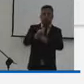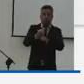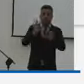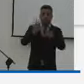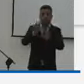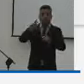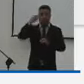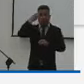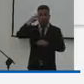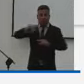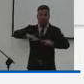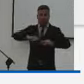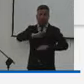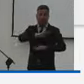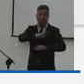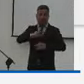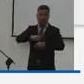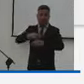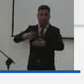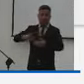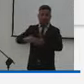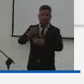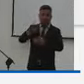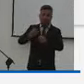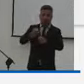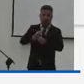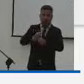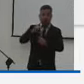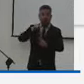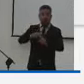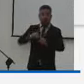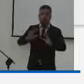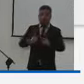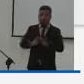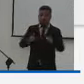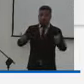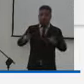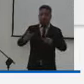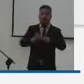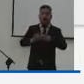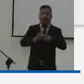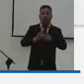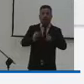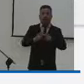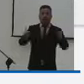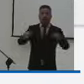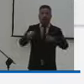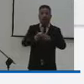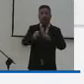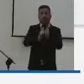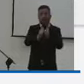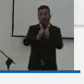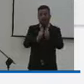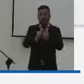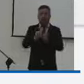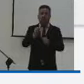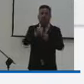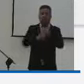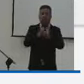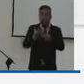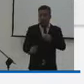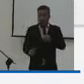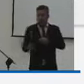de gobierno con el fin de ampliar el derecho a la práctica del deporte en las diferentes edades como bien